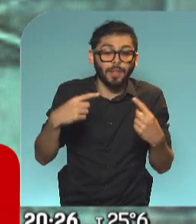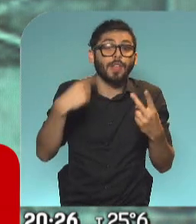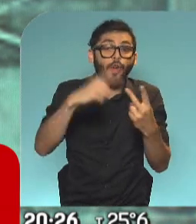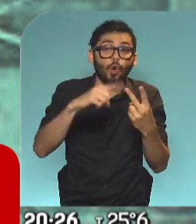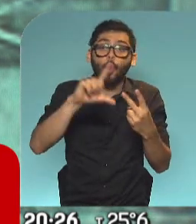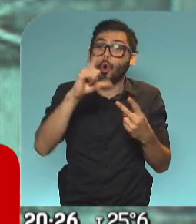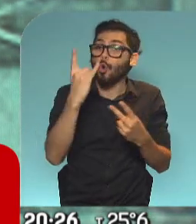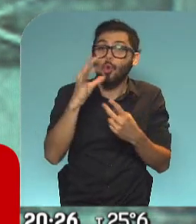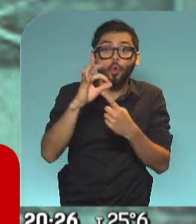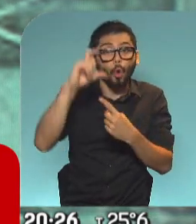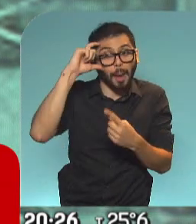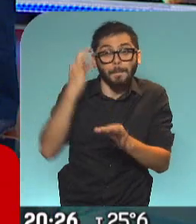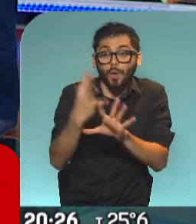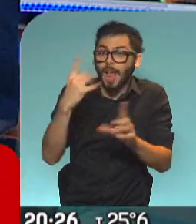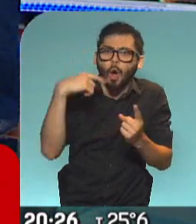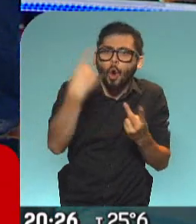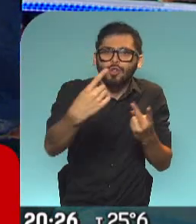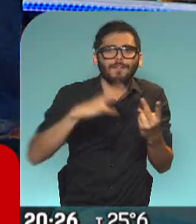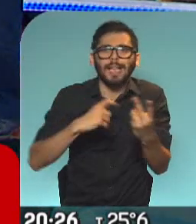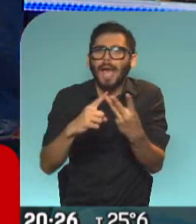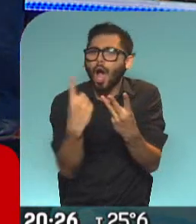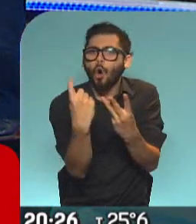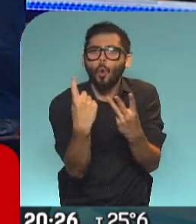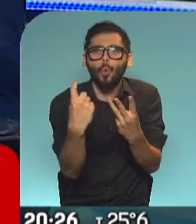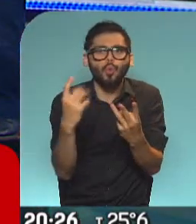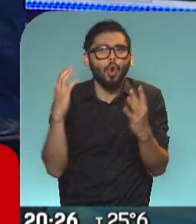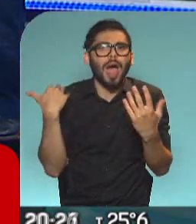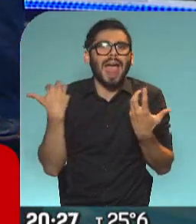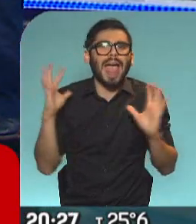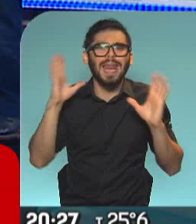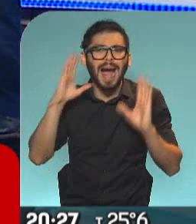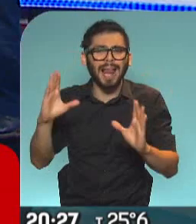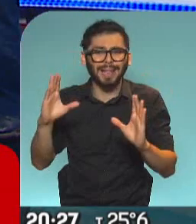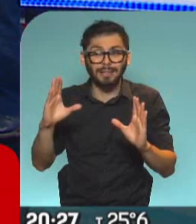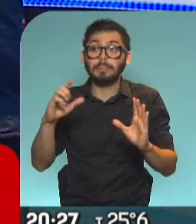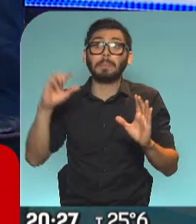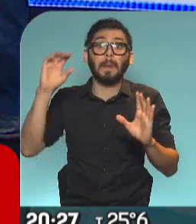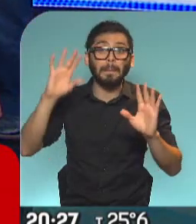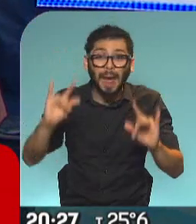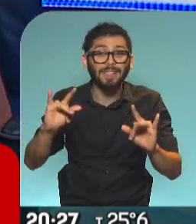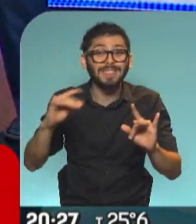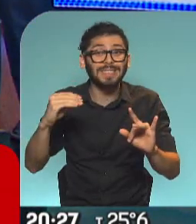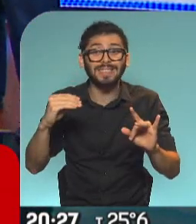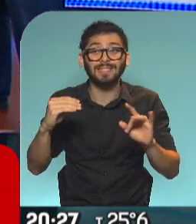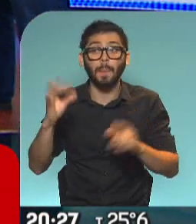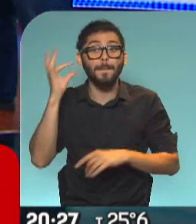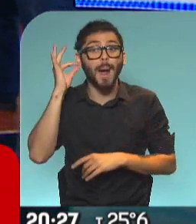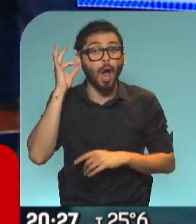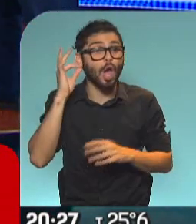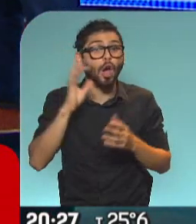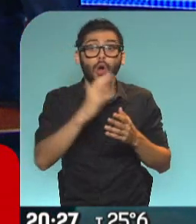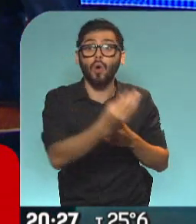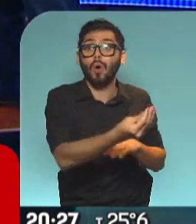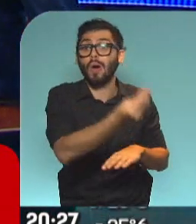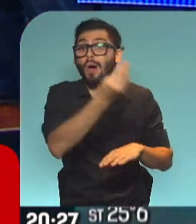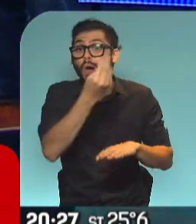una persona que hiciera esto. Y el cuadro se complejizaba, además, porque Diego Maradona rechazaba a toda la gente que